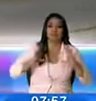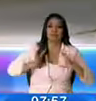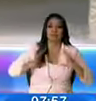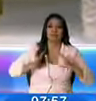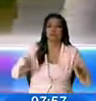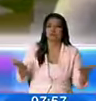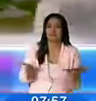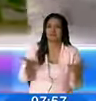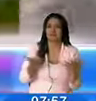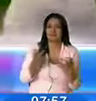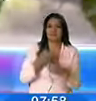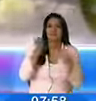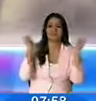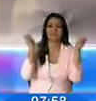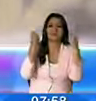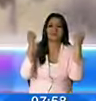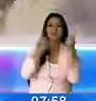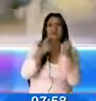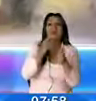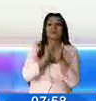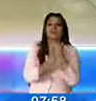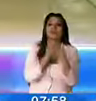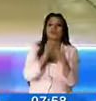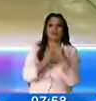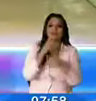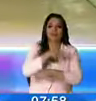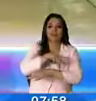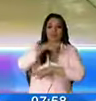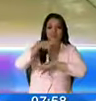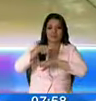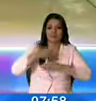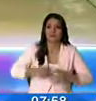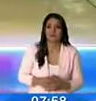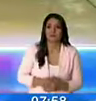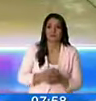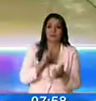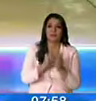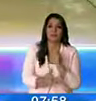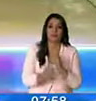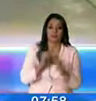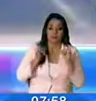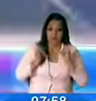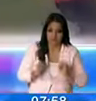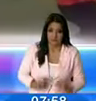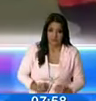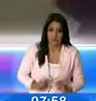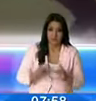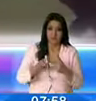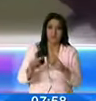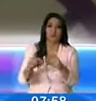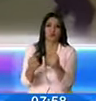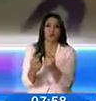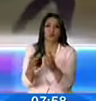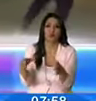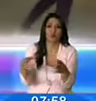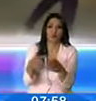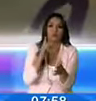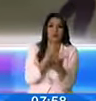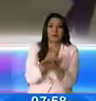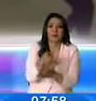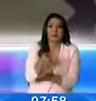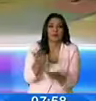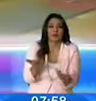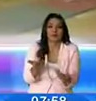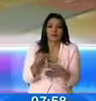Concentración Deportiva de Pichincha. Es un deporte como individual, grupal. Entonces aquí los chicos no